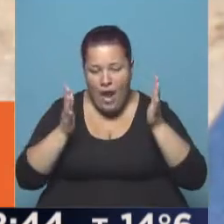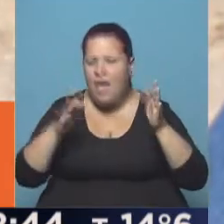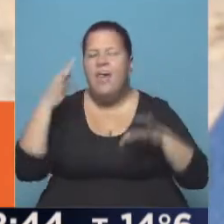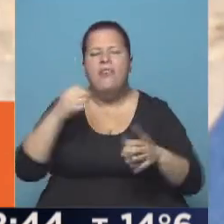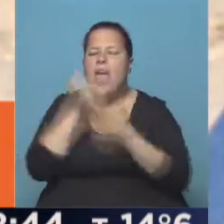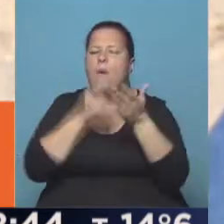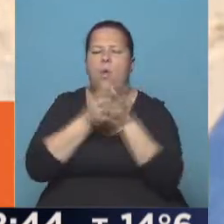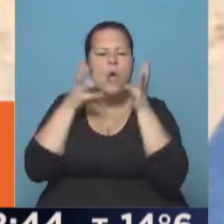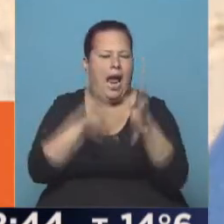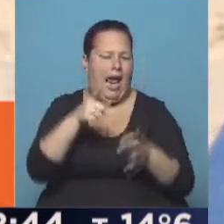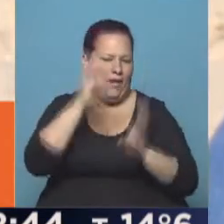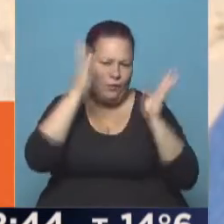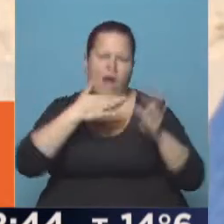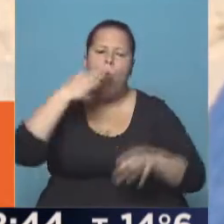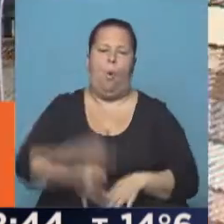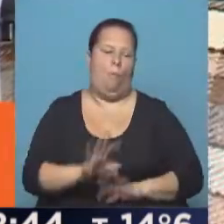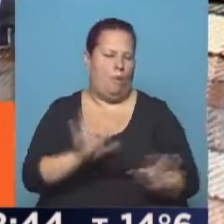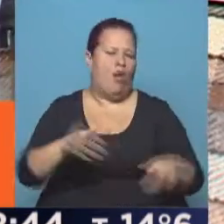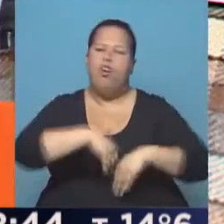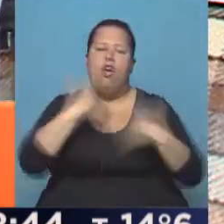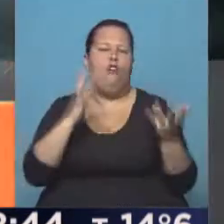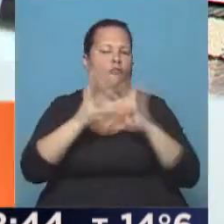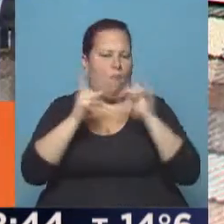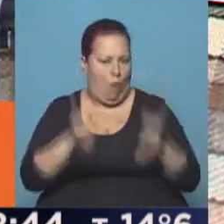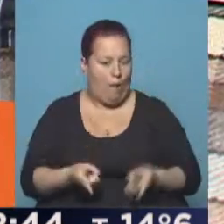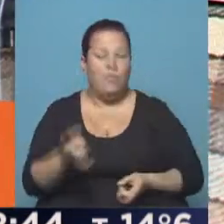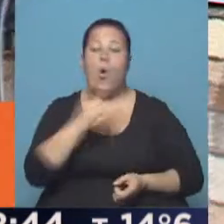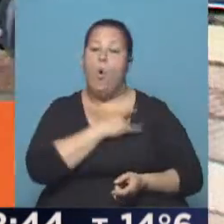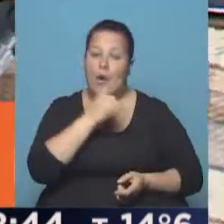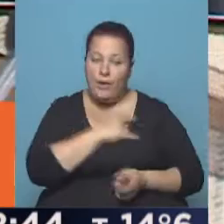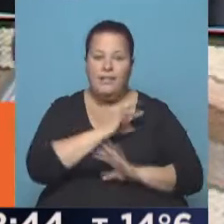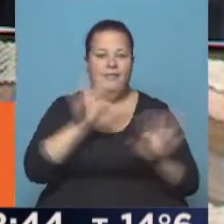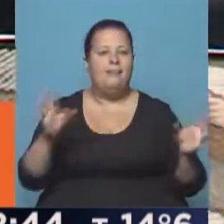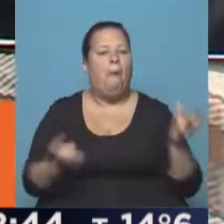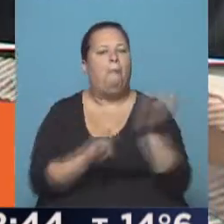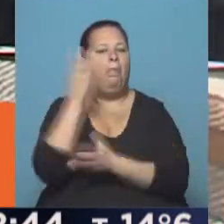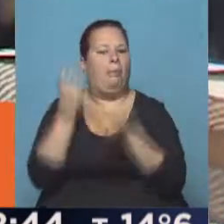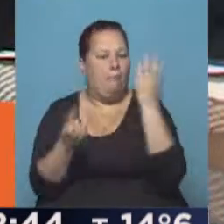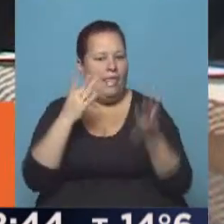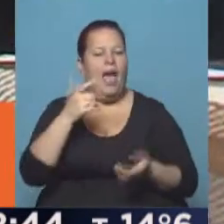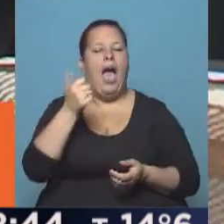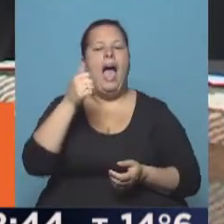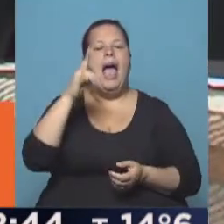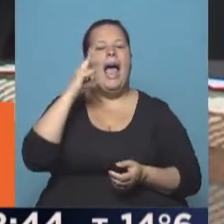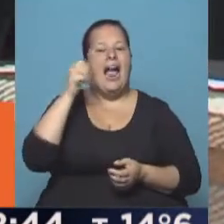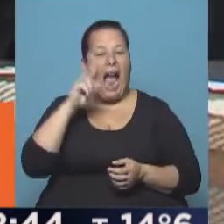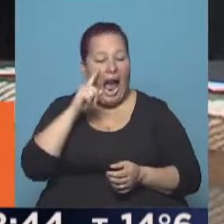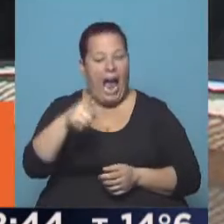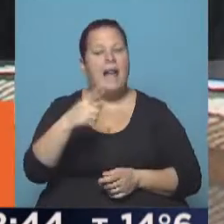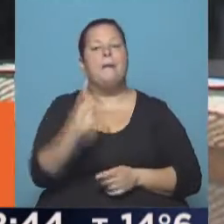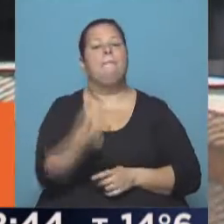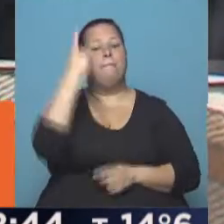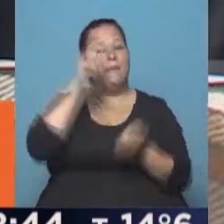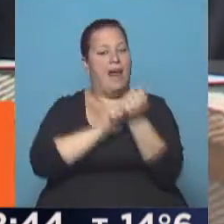que perseguir ese sueño a como dé lugar. La universidad ya dio sus frutos. Diego Armando Cari es el